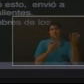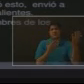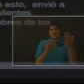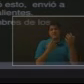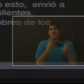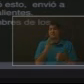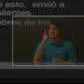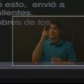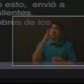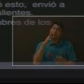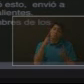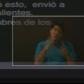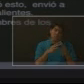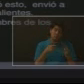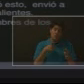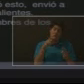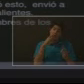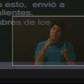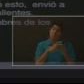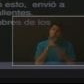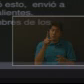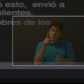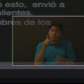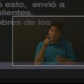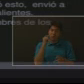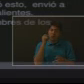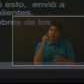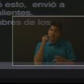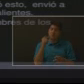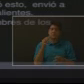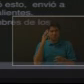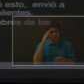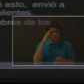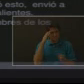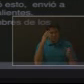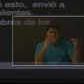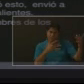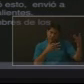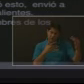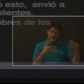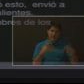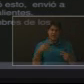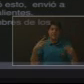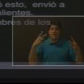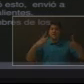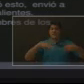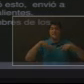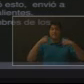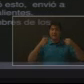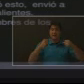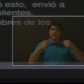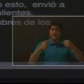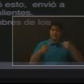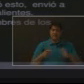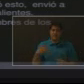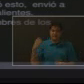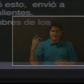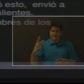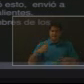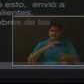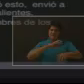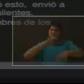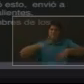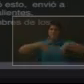yo conozco a un muchacho, hay alguien que es valiente, alguien que sabe tocar el arpa. Y le dice aquí, es valiente y vigoroso y hombre